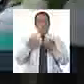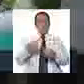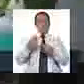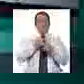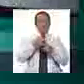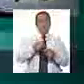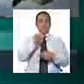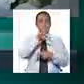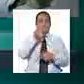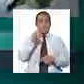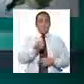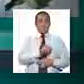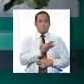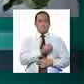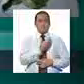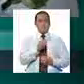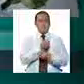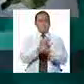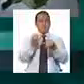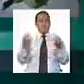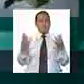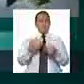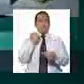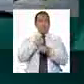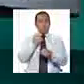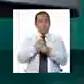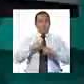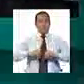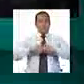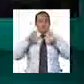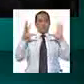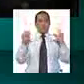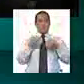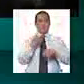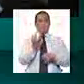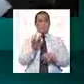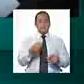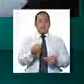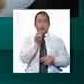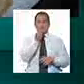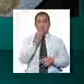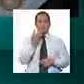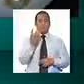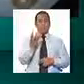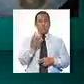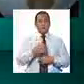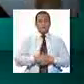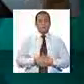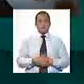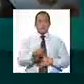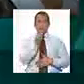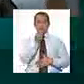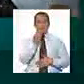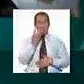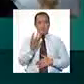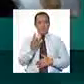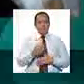próximo 30 de mayo, un sinnúmero de actividades por el Día Nacional de la Papa y a consumir papa. Así es, así, a consumir